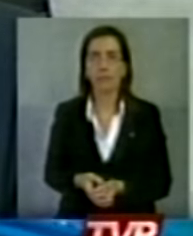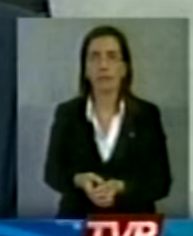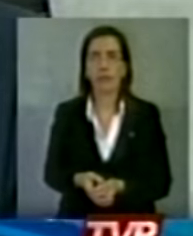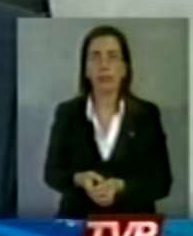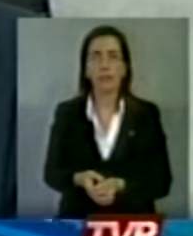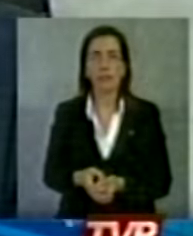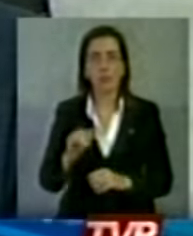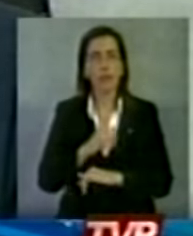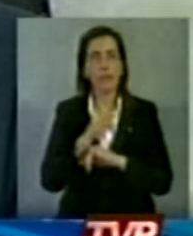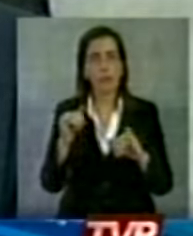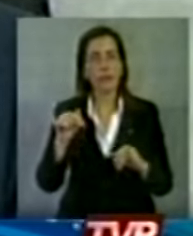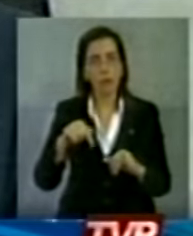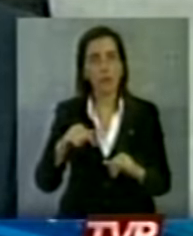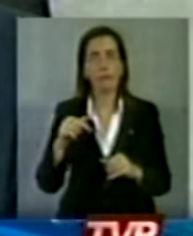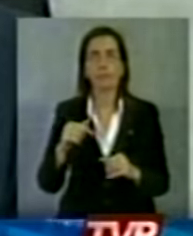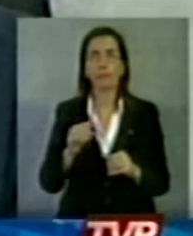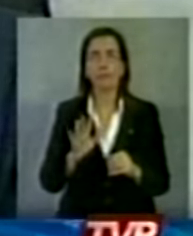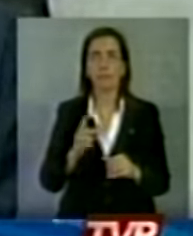en esta asamblea,